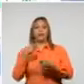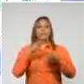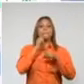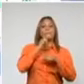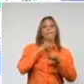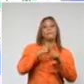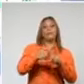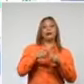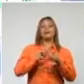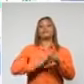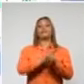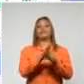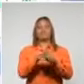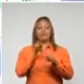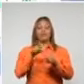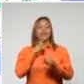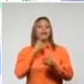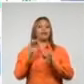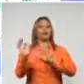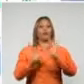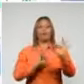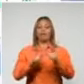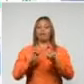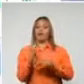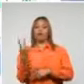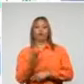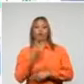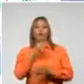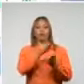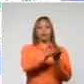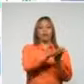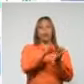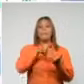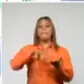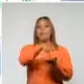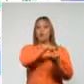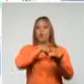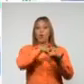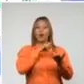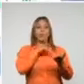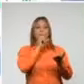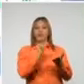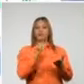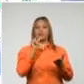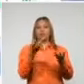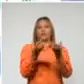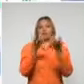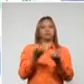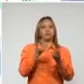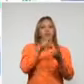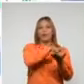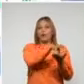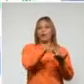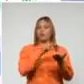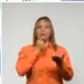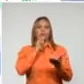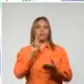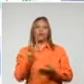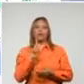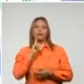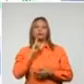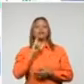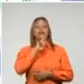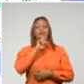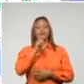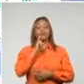puede, por ejemplo, resguardarse en los mismos centros de evacuación la misma cantidad de personas que en otros momentos. Hay que mantener